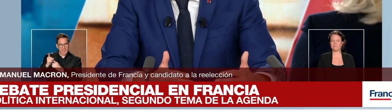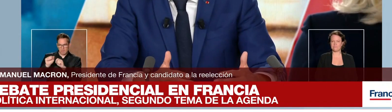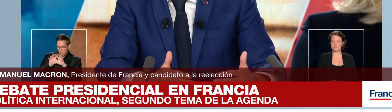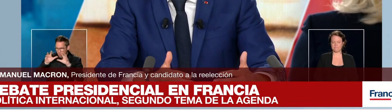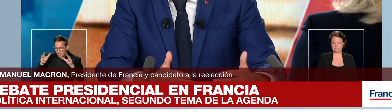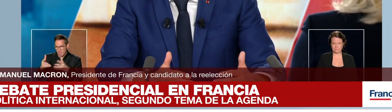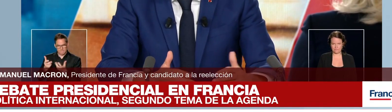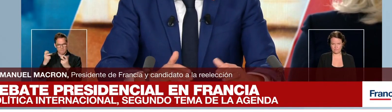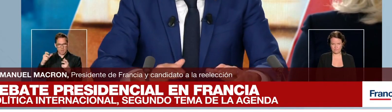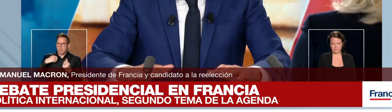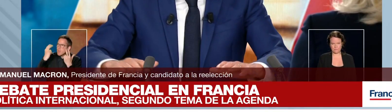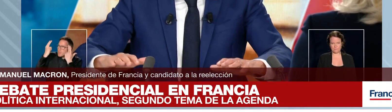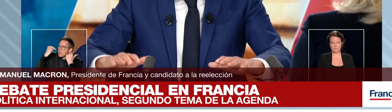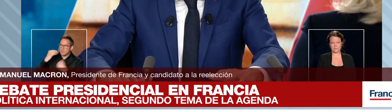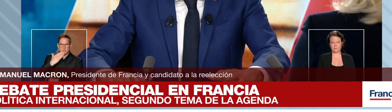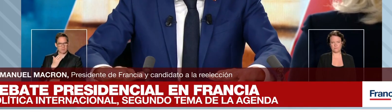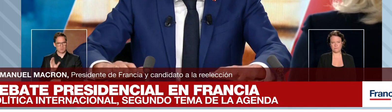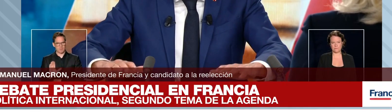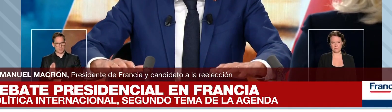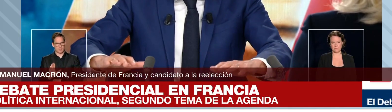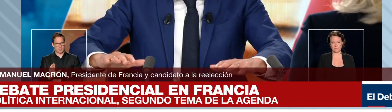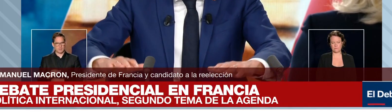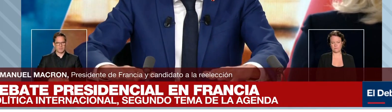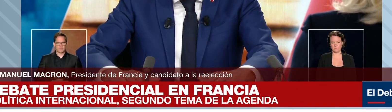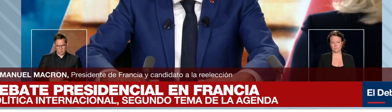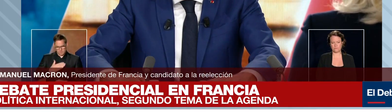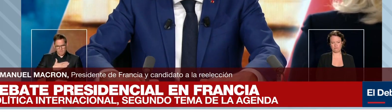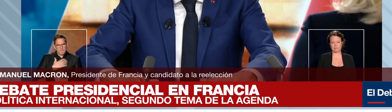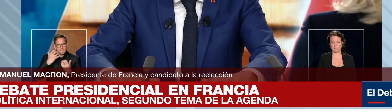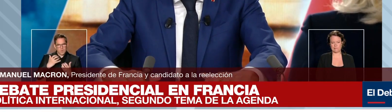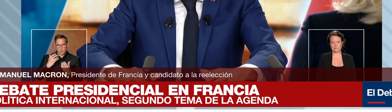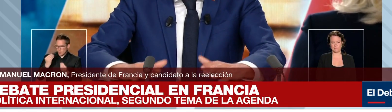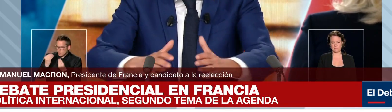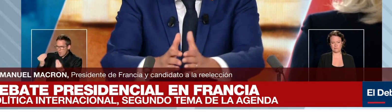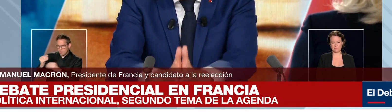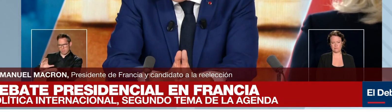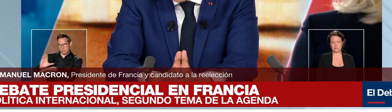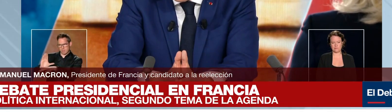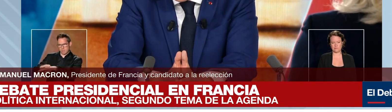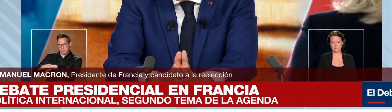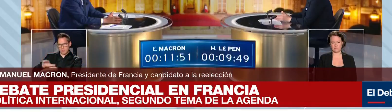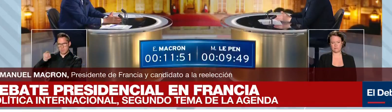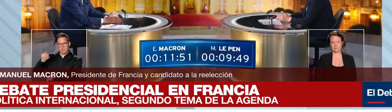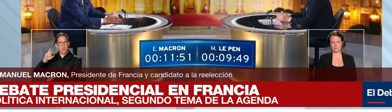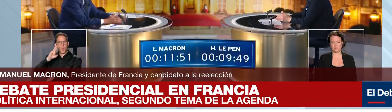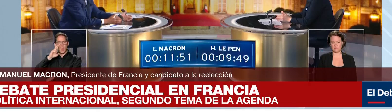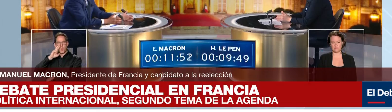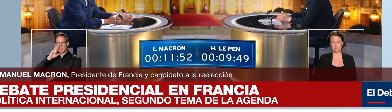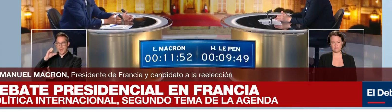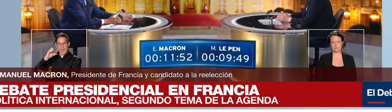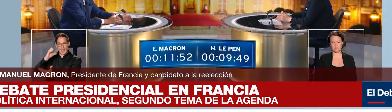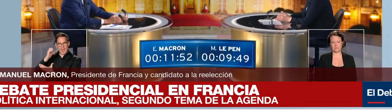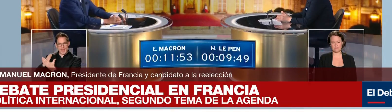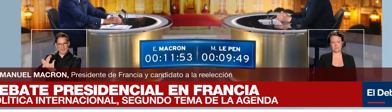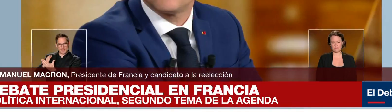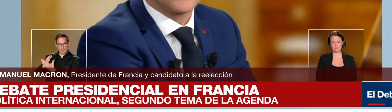este conflicto porque no somos vasallos de nadie, y llevar a Rusia a la razón para